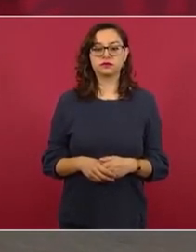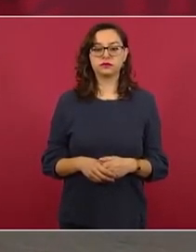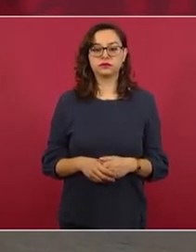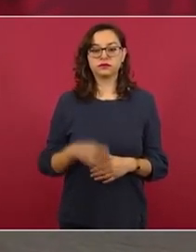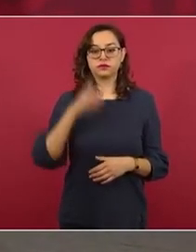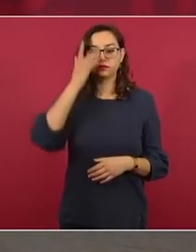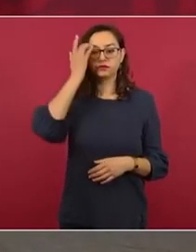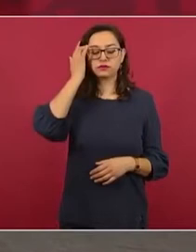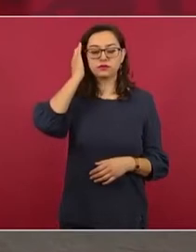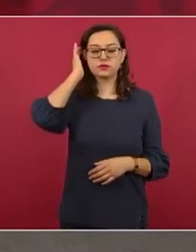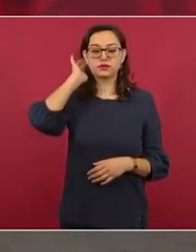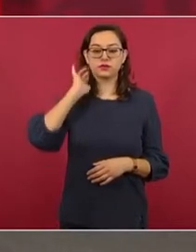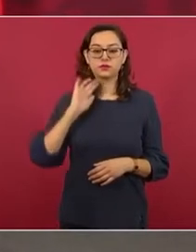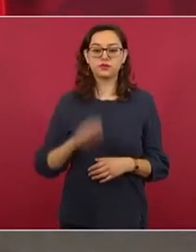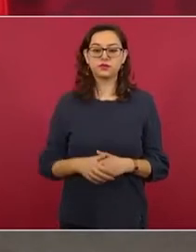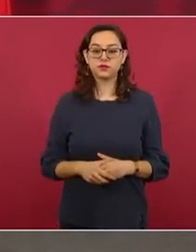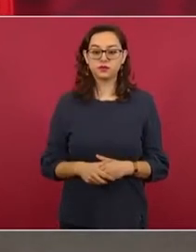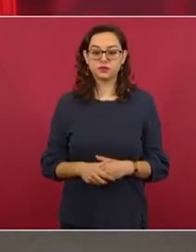las tierras,